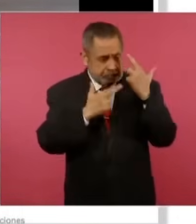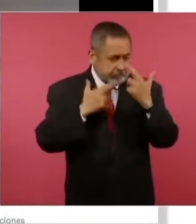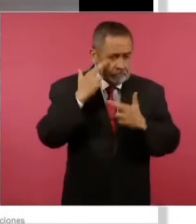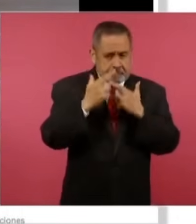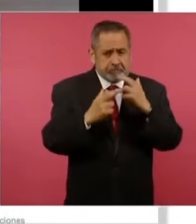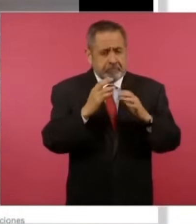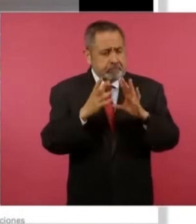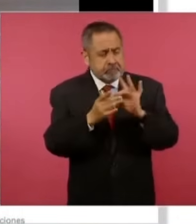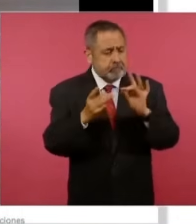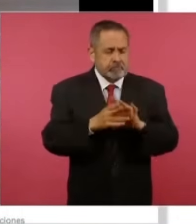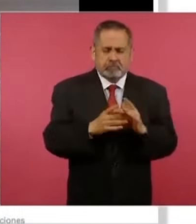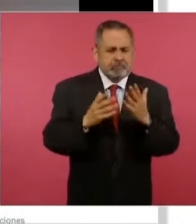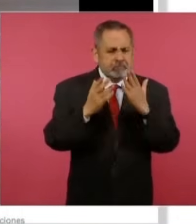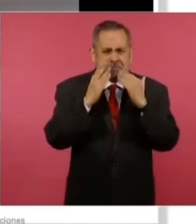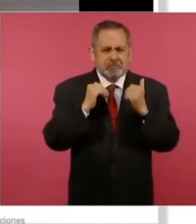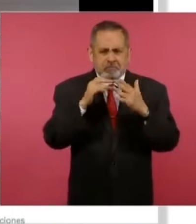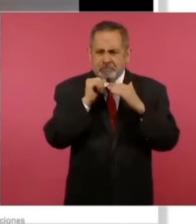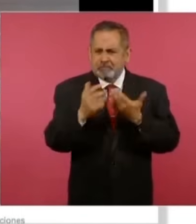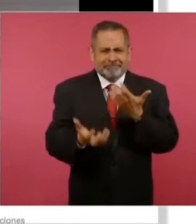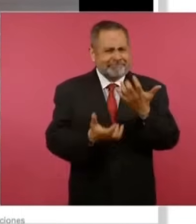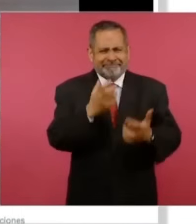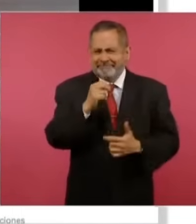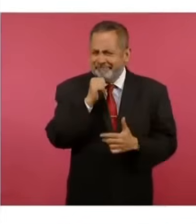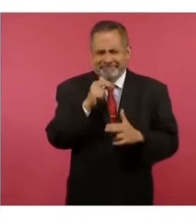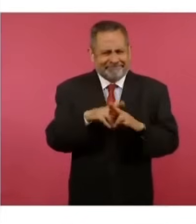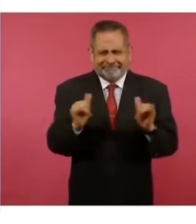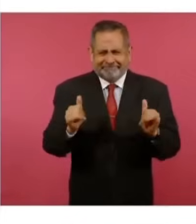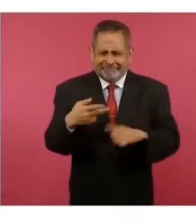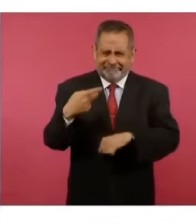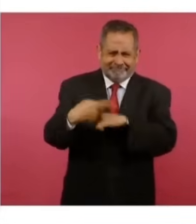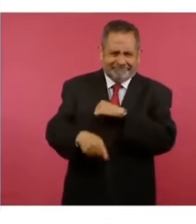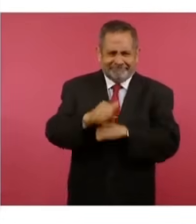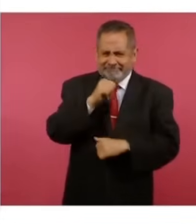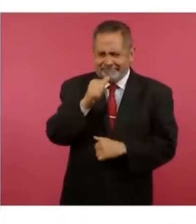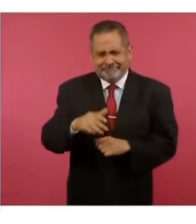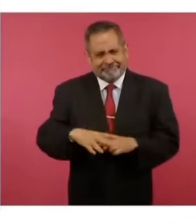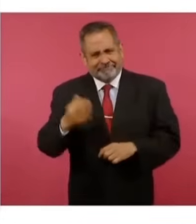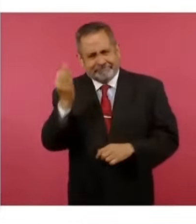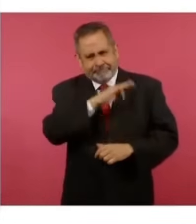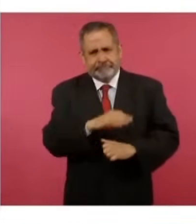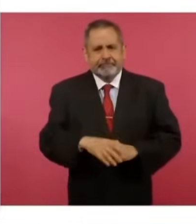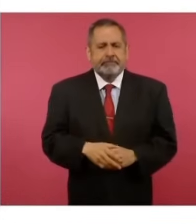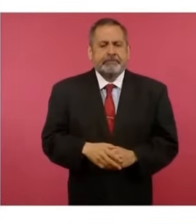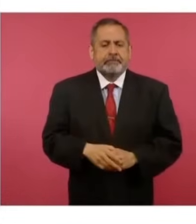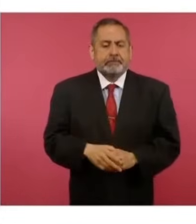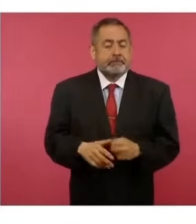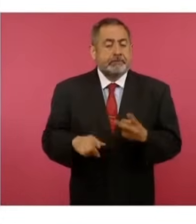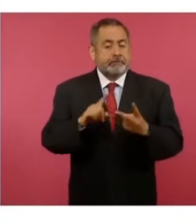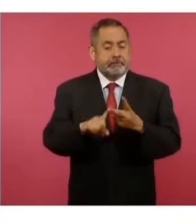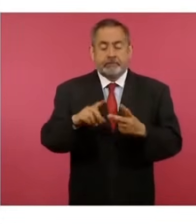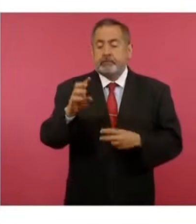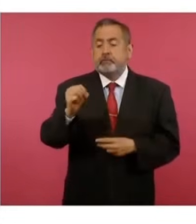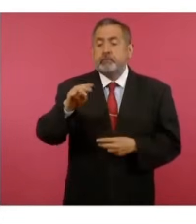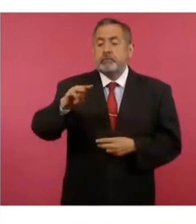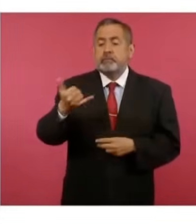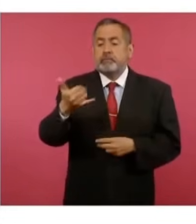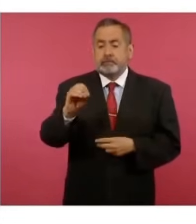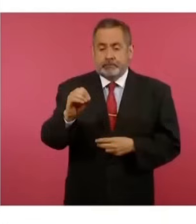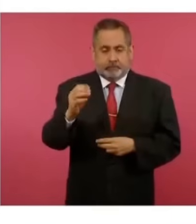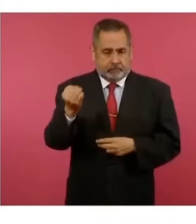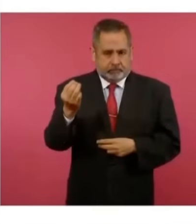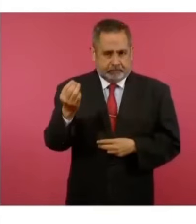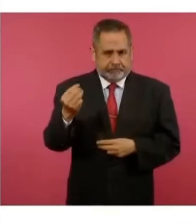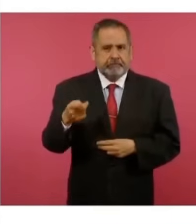tren y que no hubo un conato de incendio ni riesgo para los usuarios. Segunda mentira, el 9 de mayo